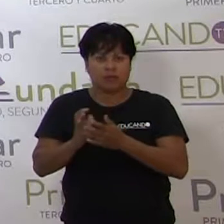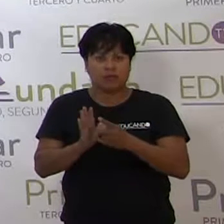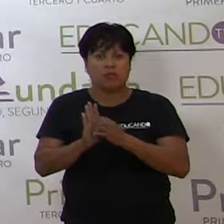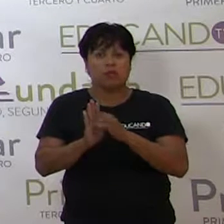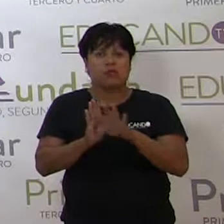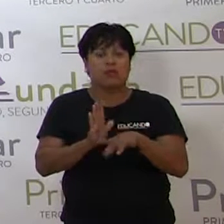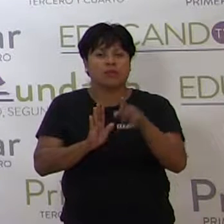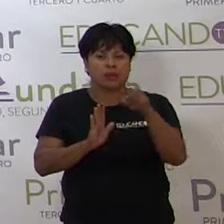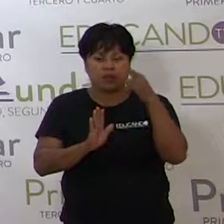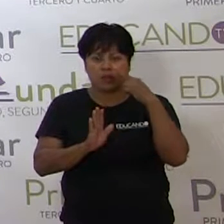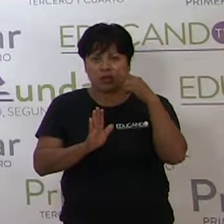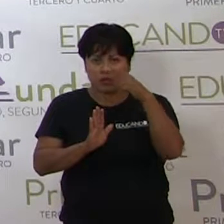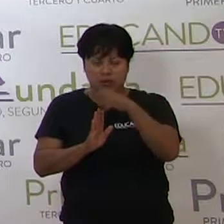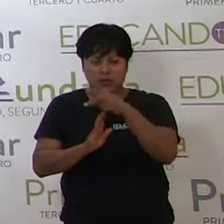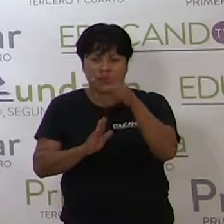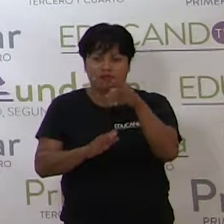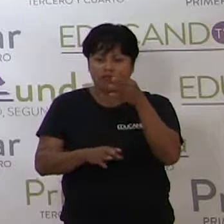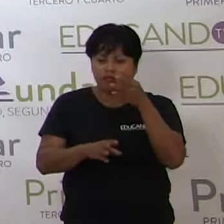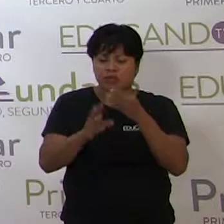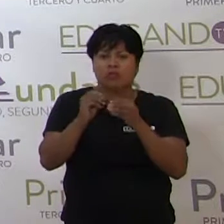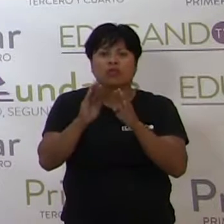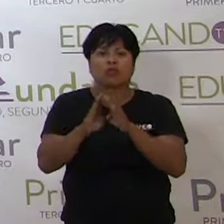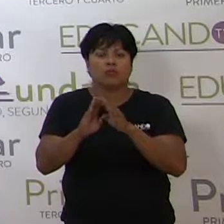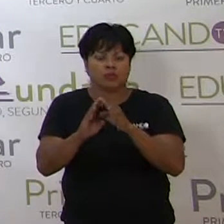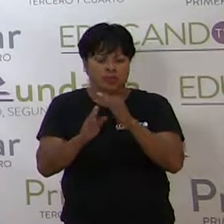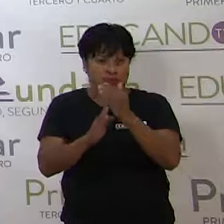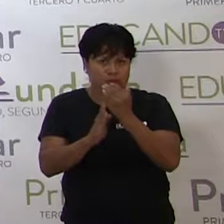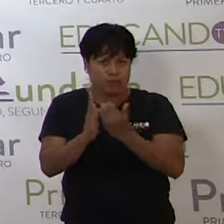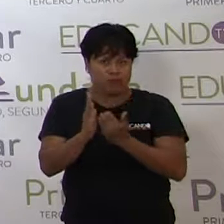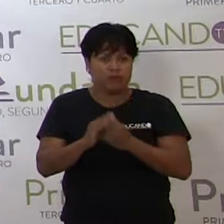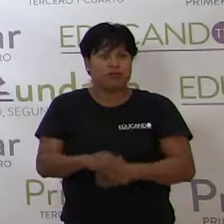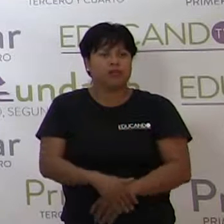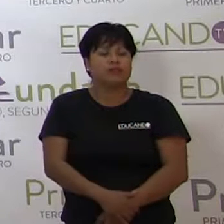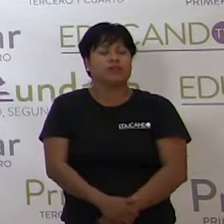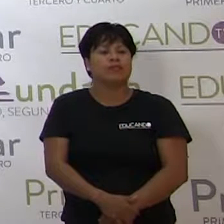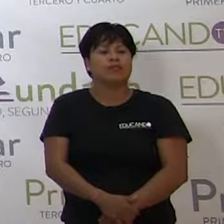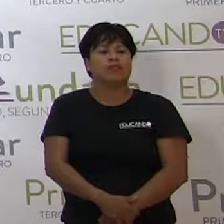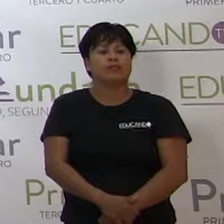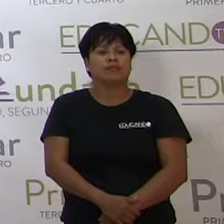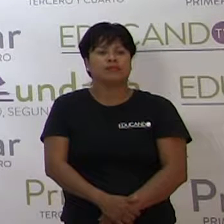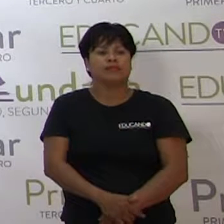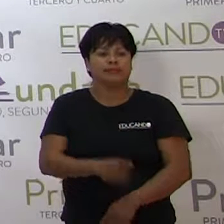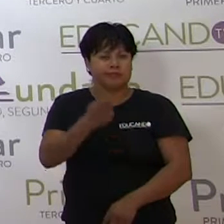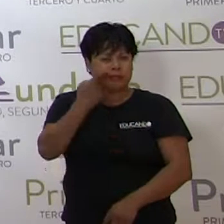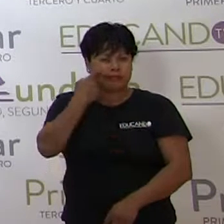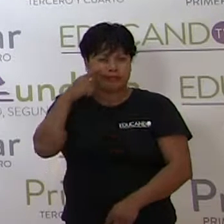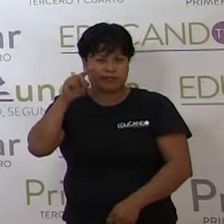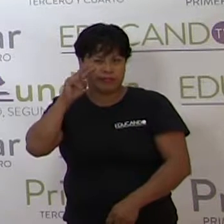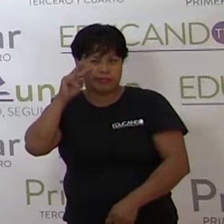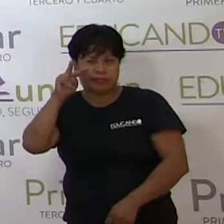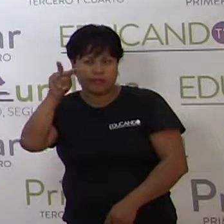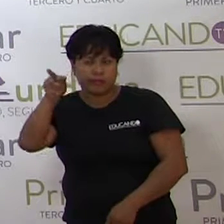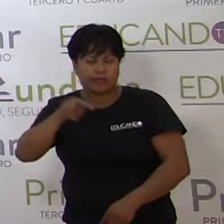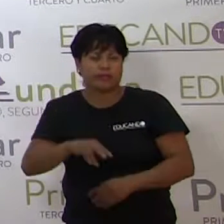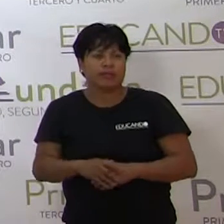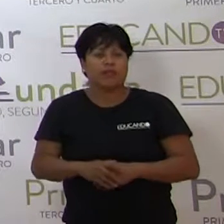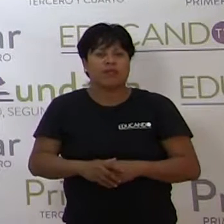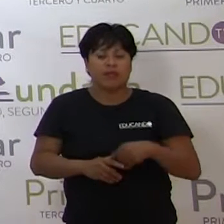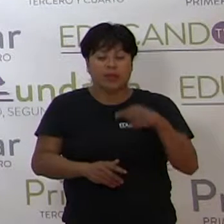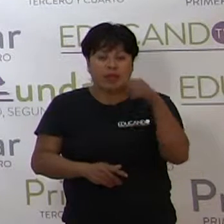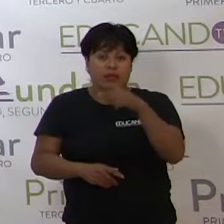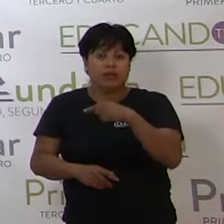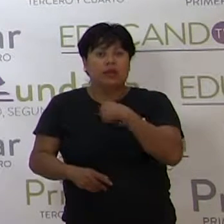que te orientes un poco mejor. Mira, aquí